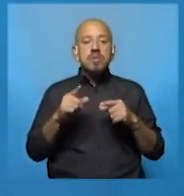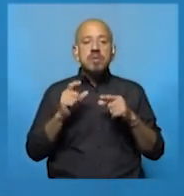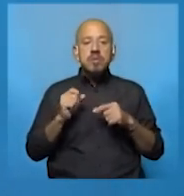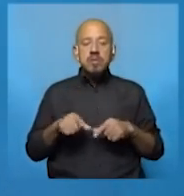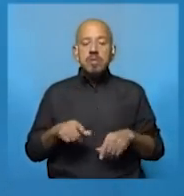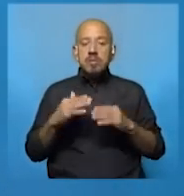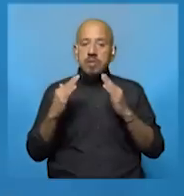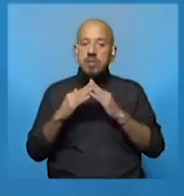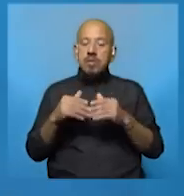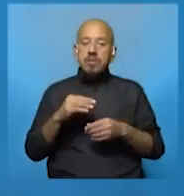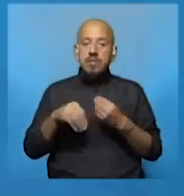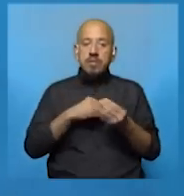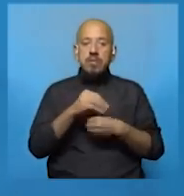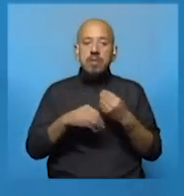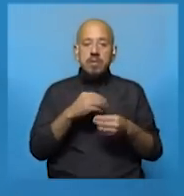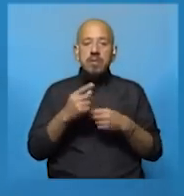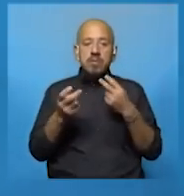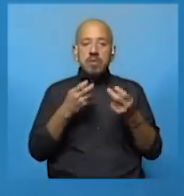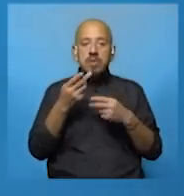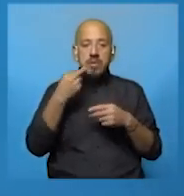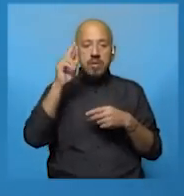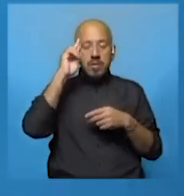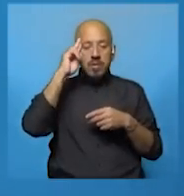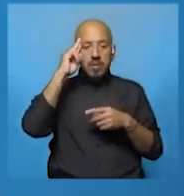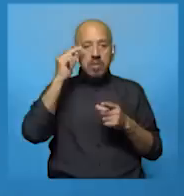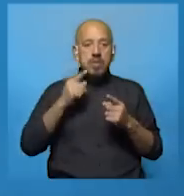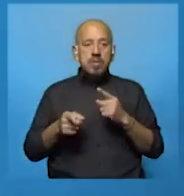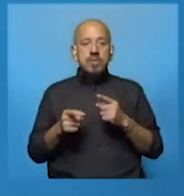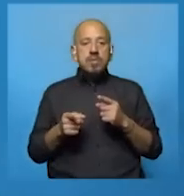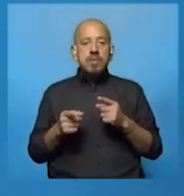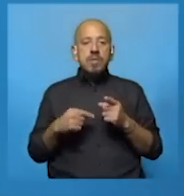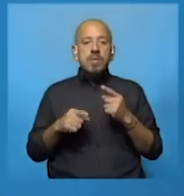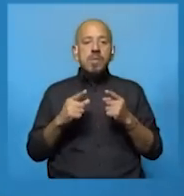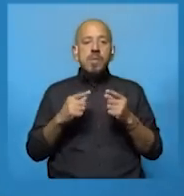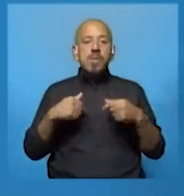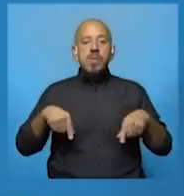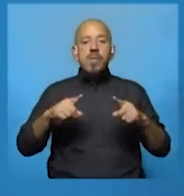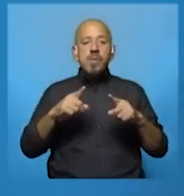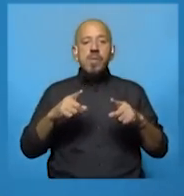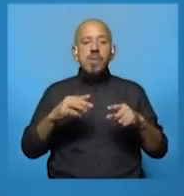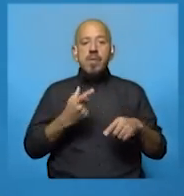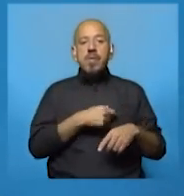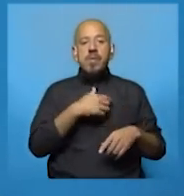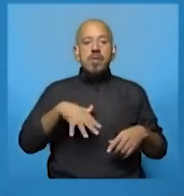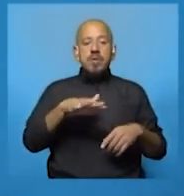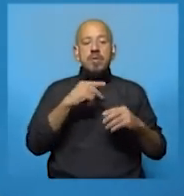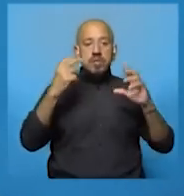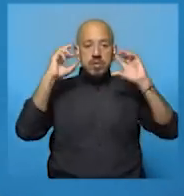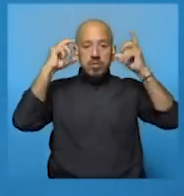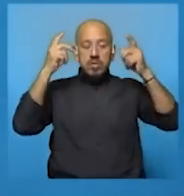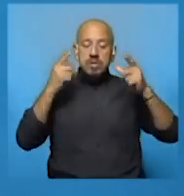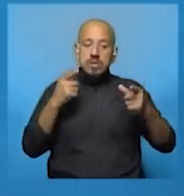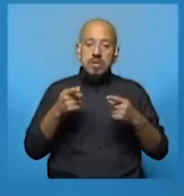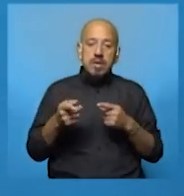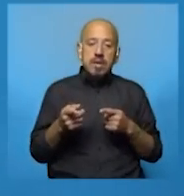familias buscan respeto en el marco de una sociedad patriarcal el ejercicio de la violencia